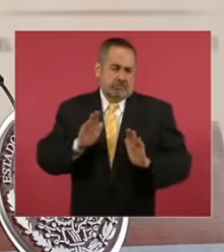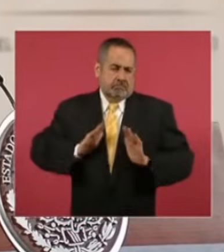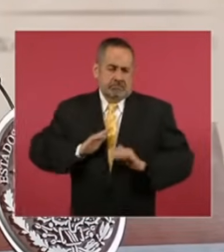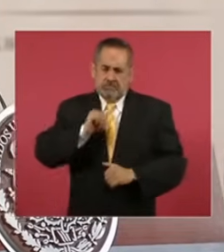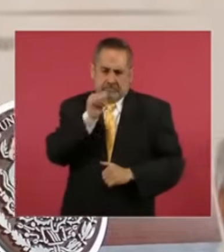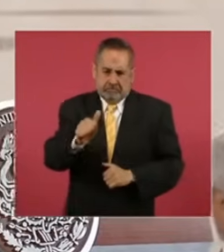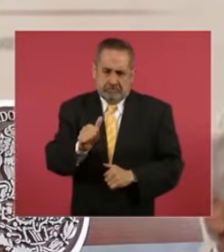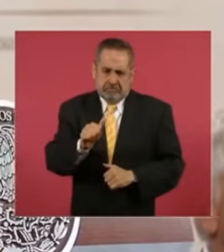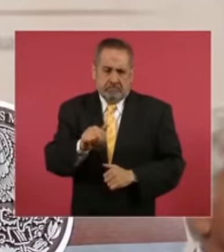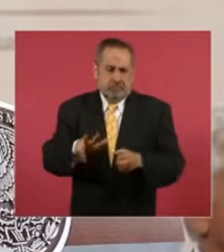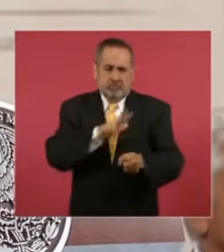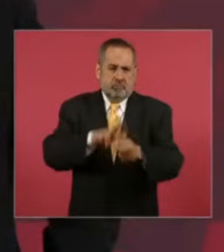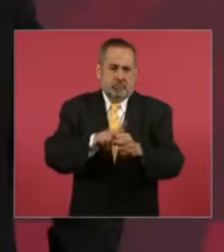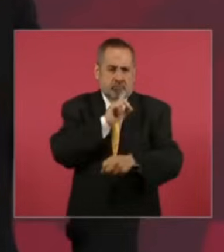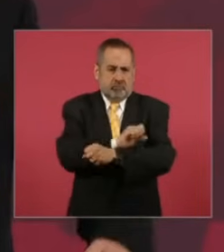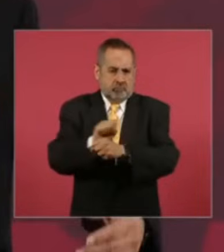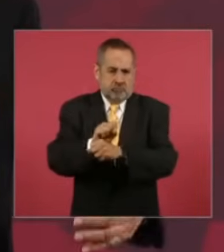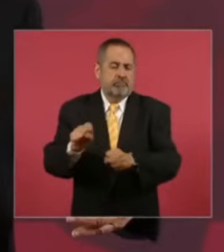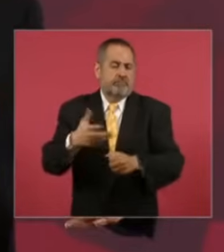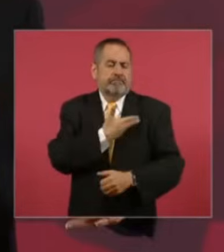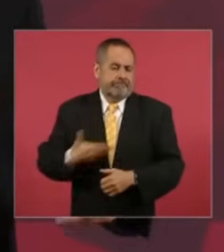mando del Ejército Mexicano.